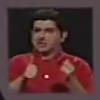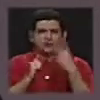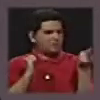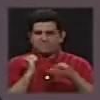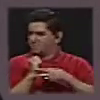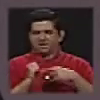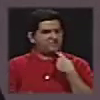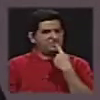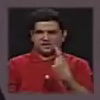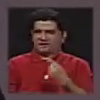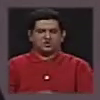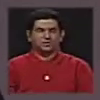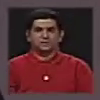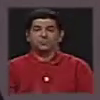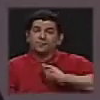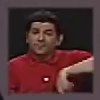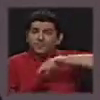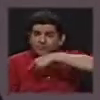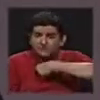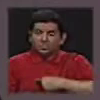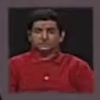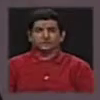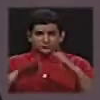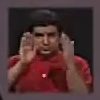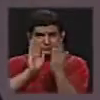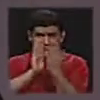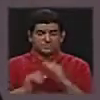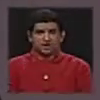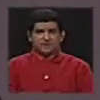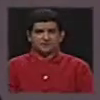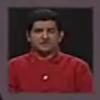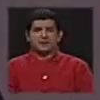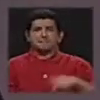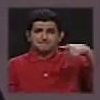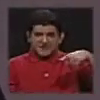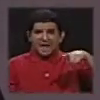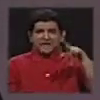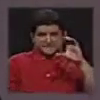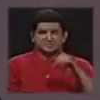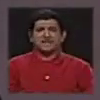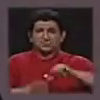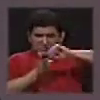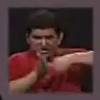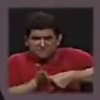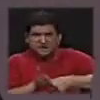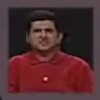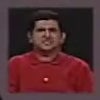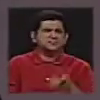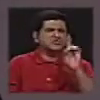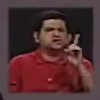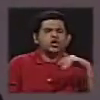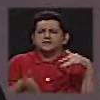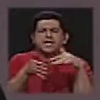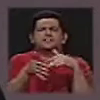debo decirlo. Nosotros, delante de este servidor, doña Pilar Cisneros insistió precisamente en dónde estaban los